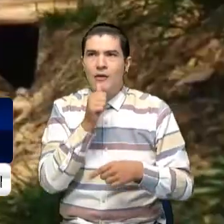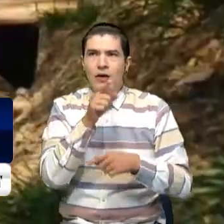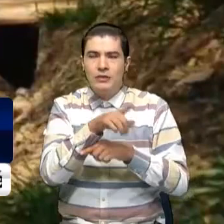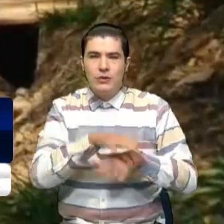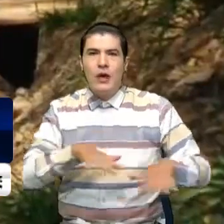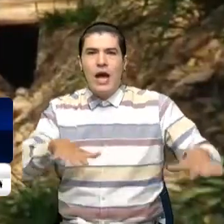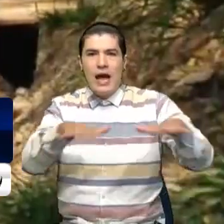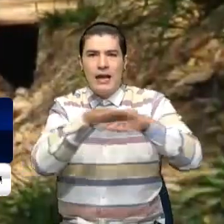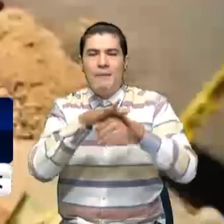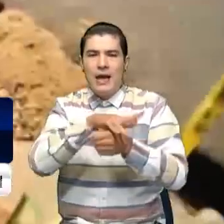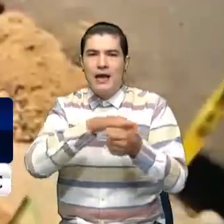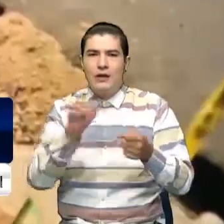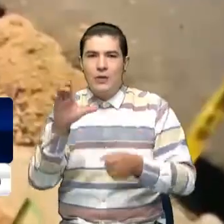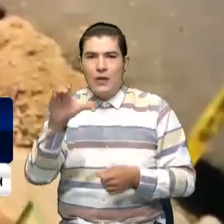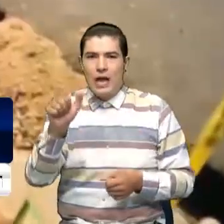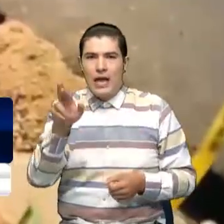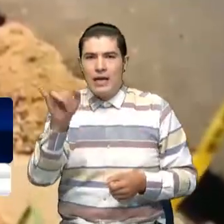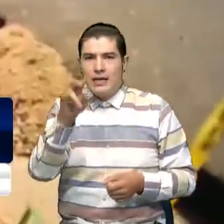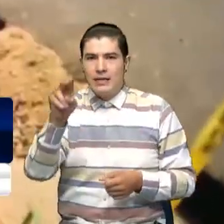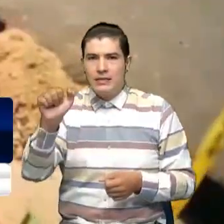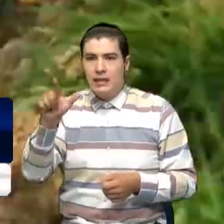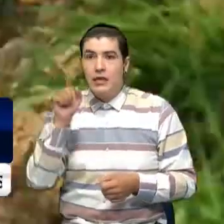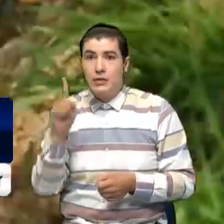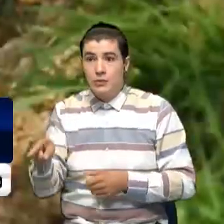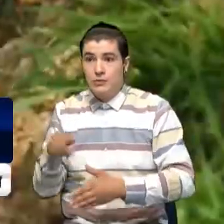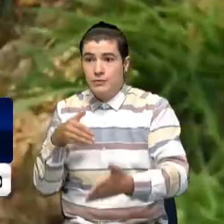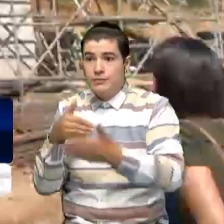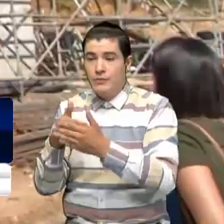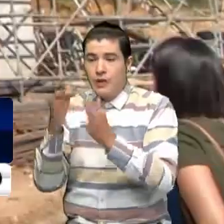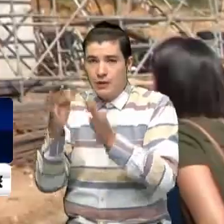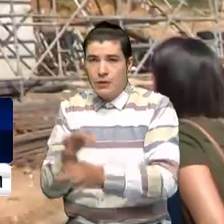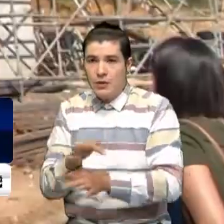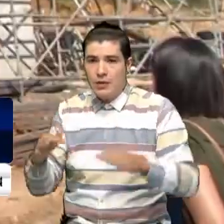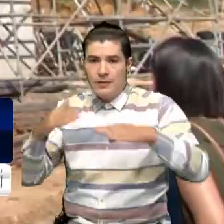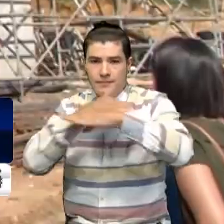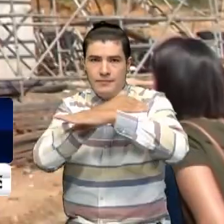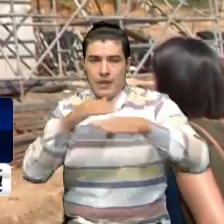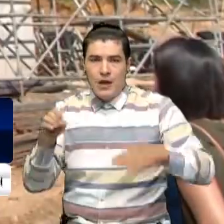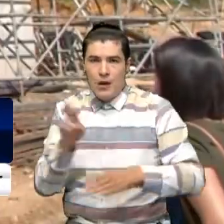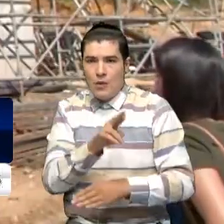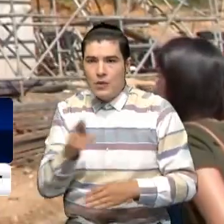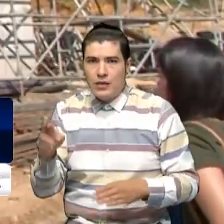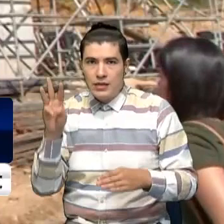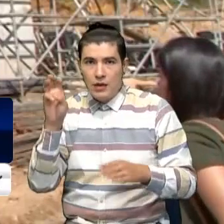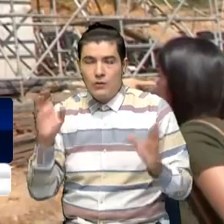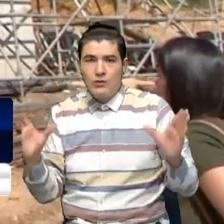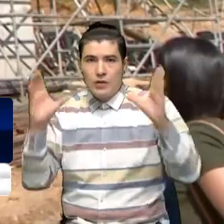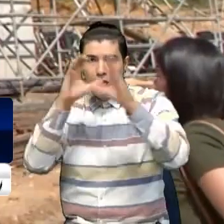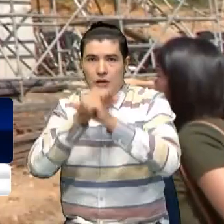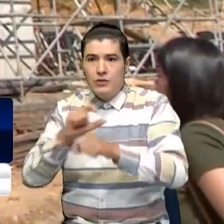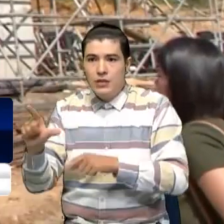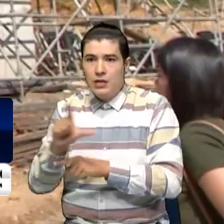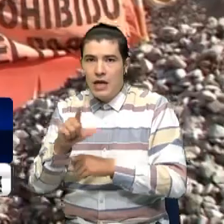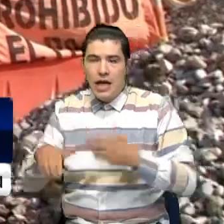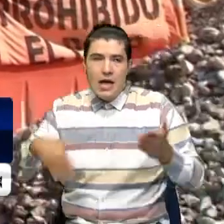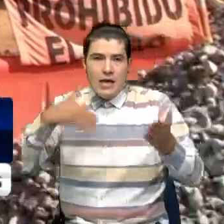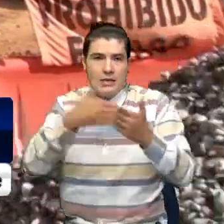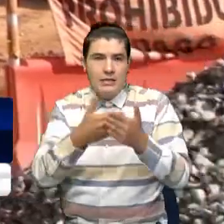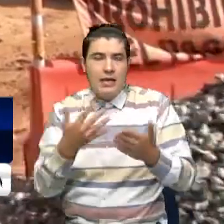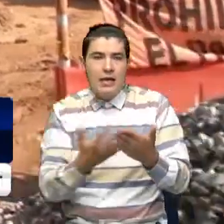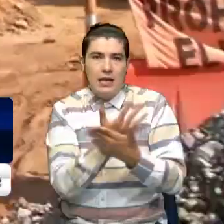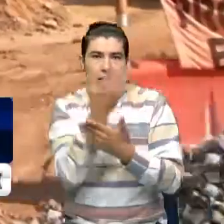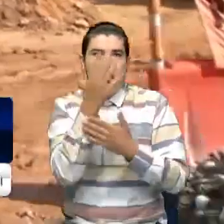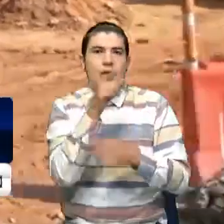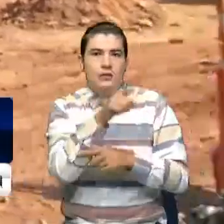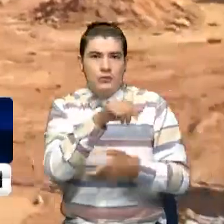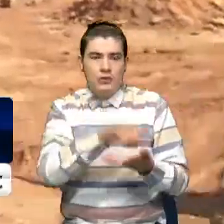municipio de Girón. Otro cierre vial, pero será total, en la transversal oriental desde las 8 de la noche de este lunes hasta las 5 de la mañana